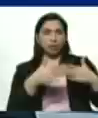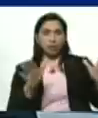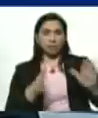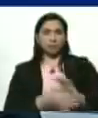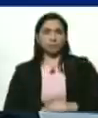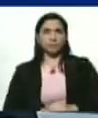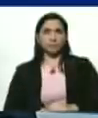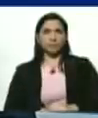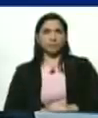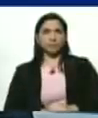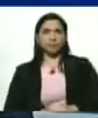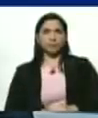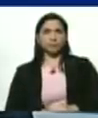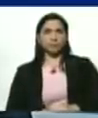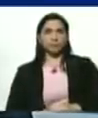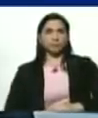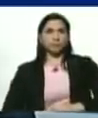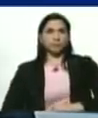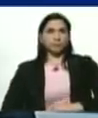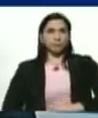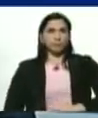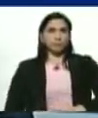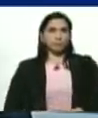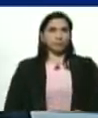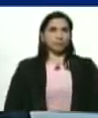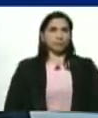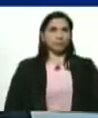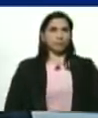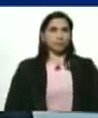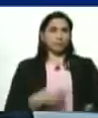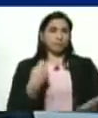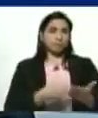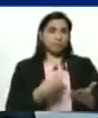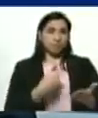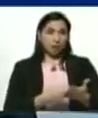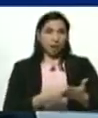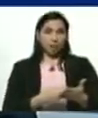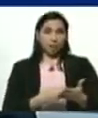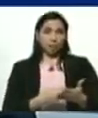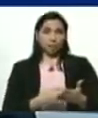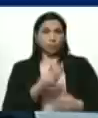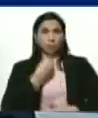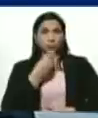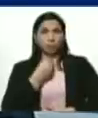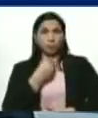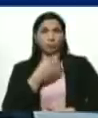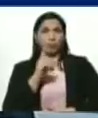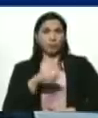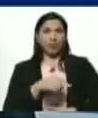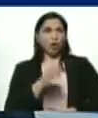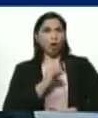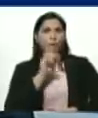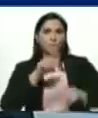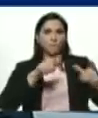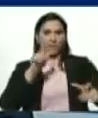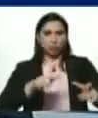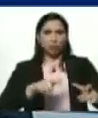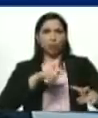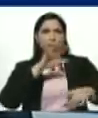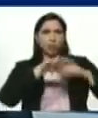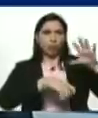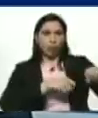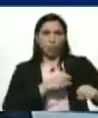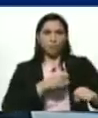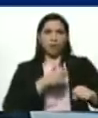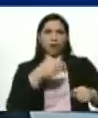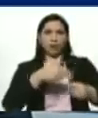esquema de subsidio directo al consumidor y además presidente le agrego algo que